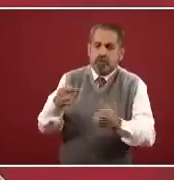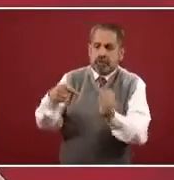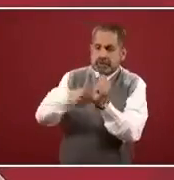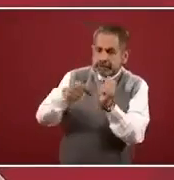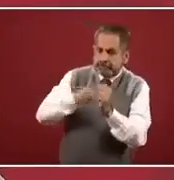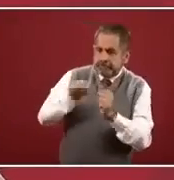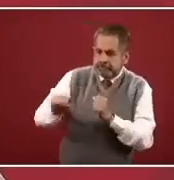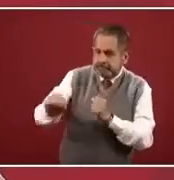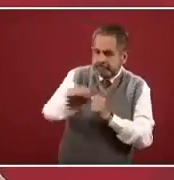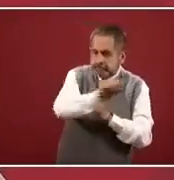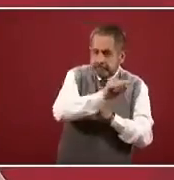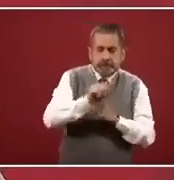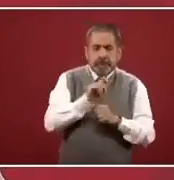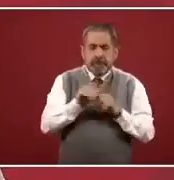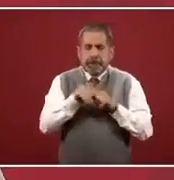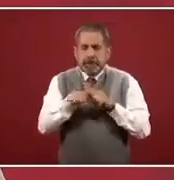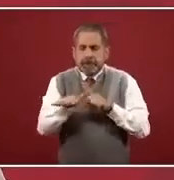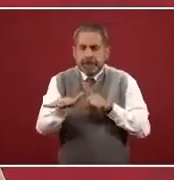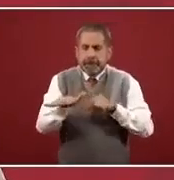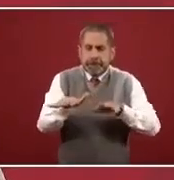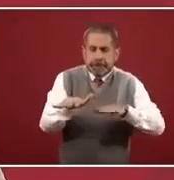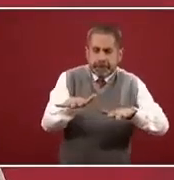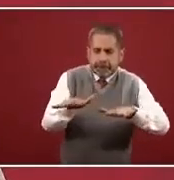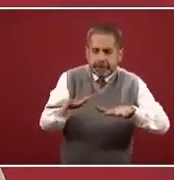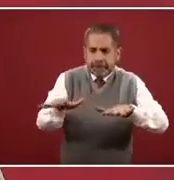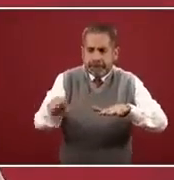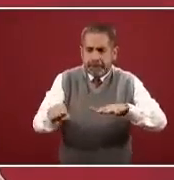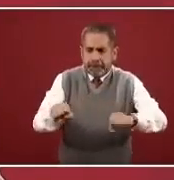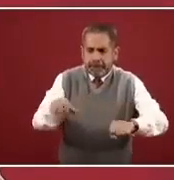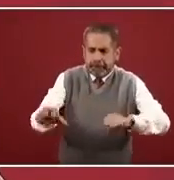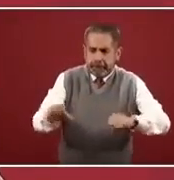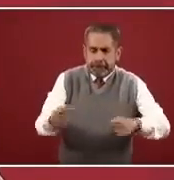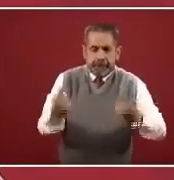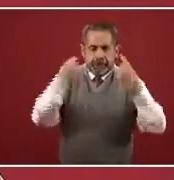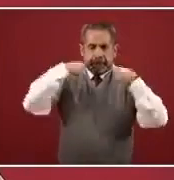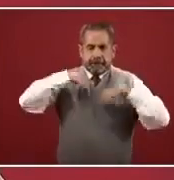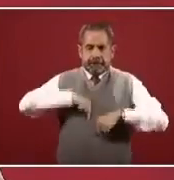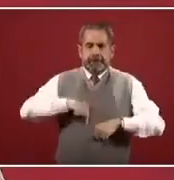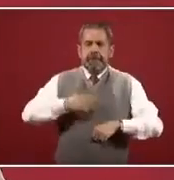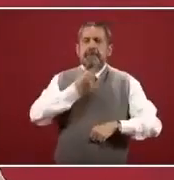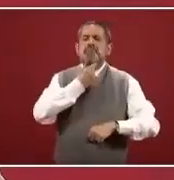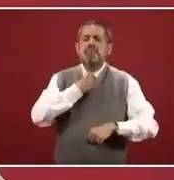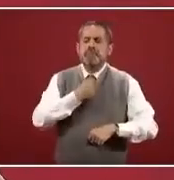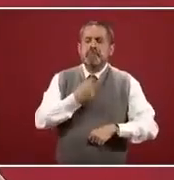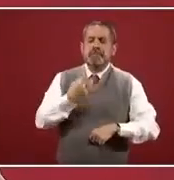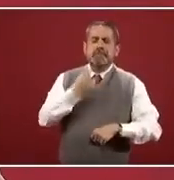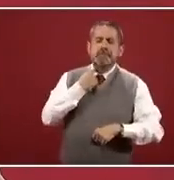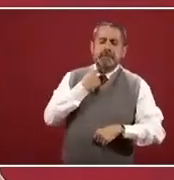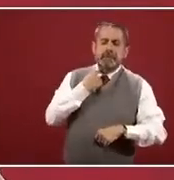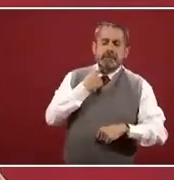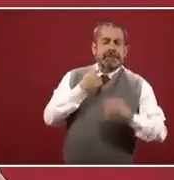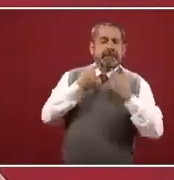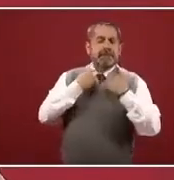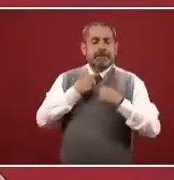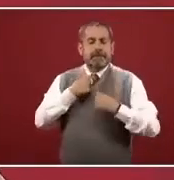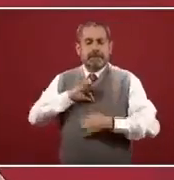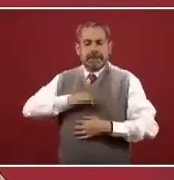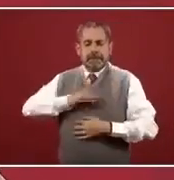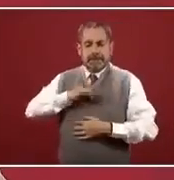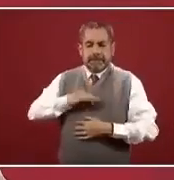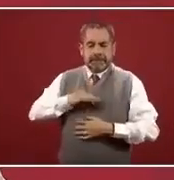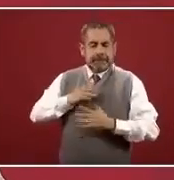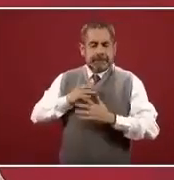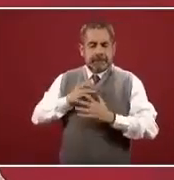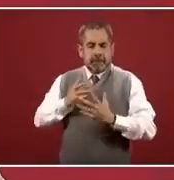virus empieza a circular, empieza a colonizar las vías respiratorias de las personas, sobre todo las vías altas, pero no necesariamente todas